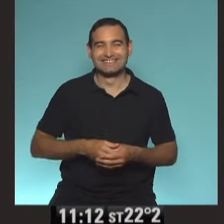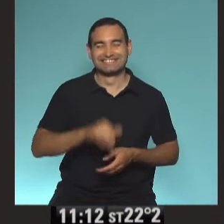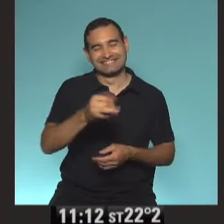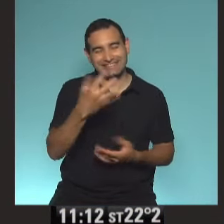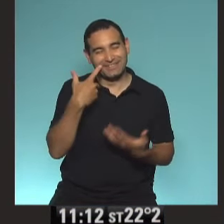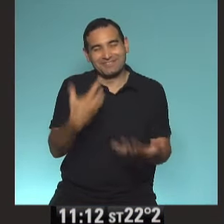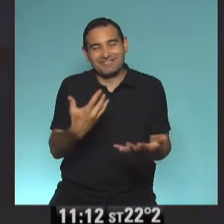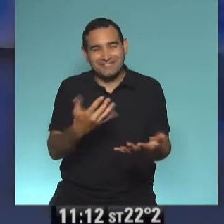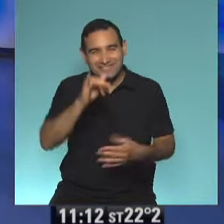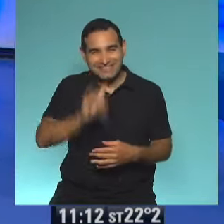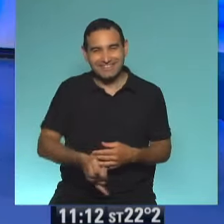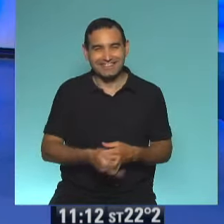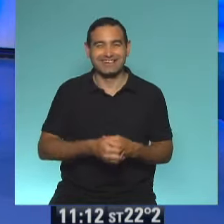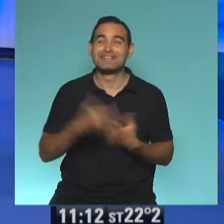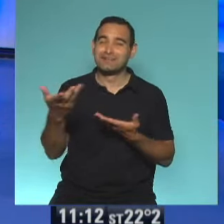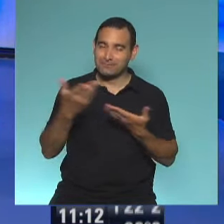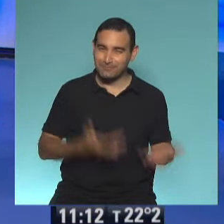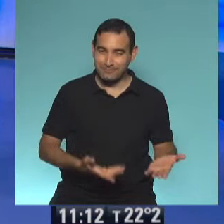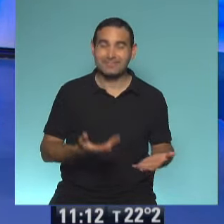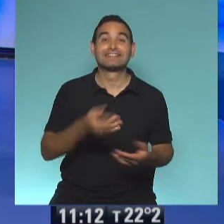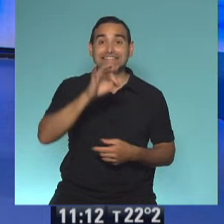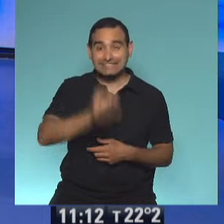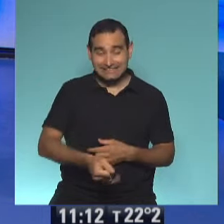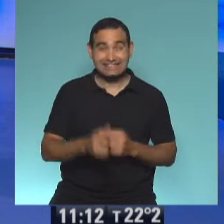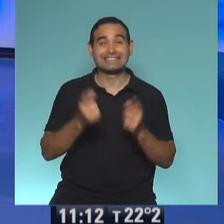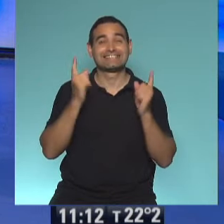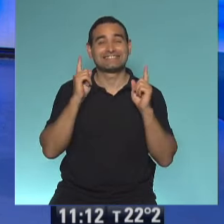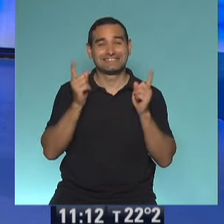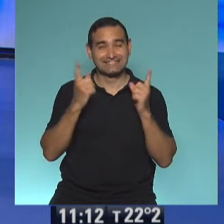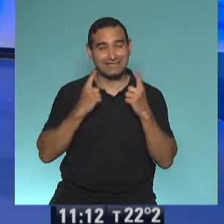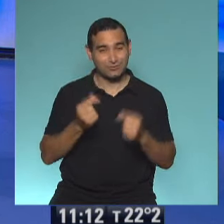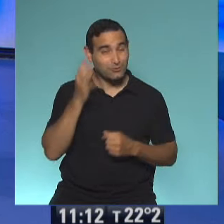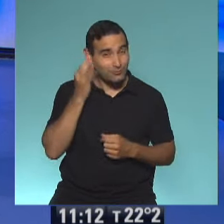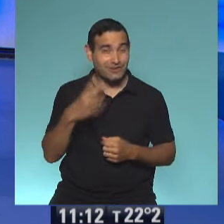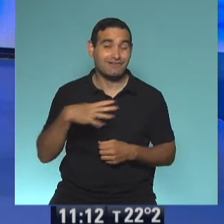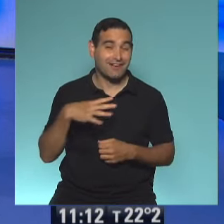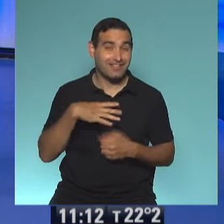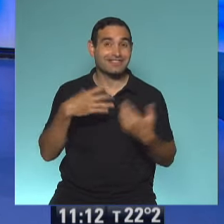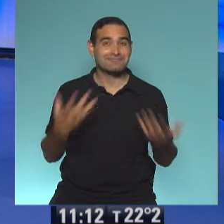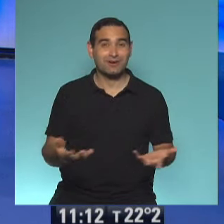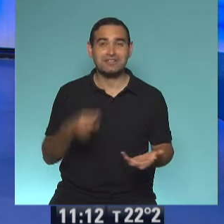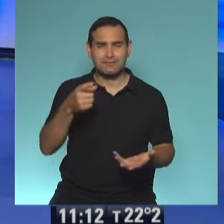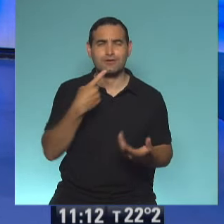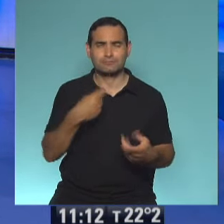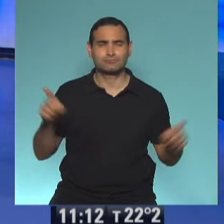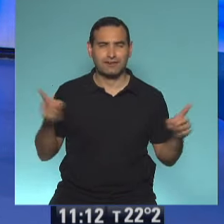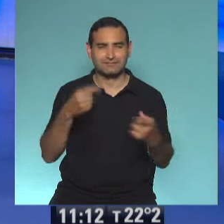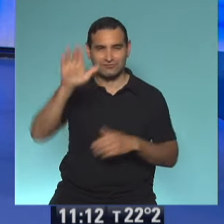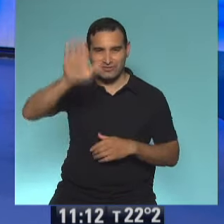por supuesto! ¡Bienvenida, Ángeles, también! Y claro que falta la señora Julia, Mateo. Así que, ¿qué les parece si bien fuerte la